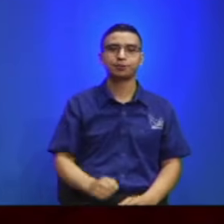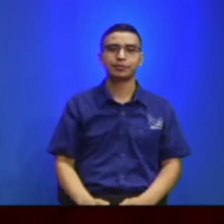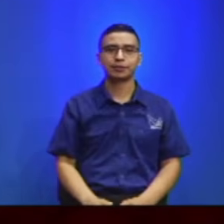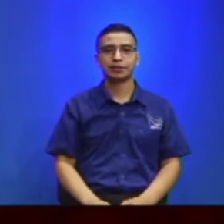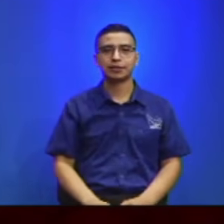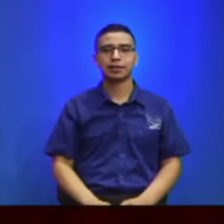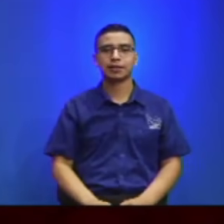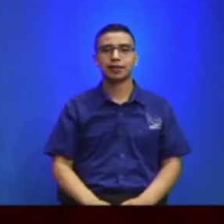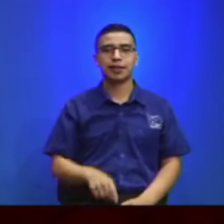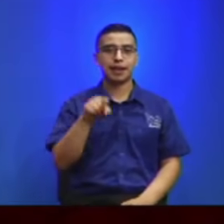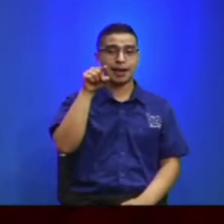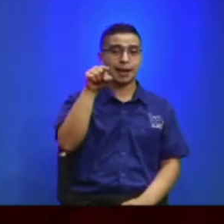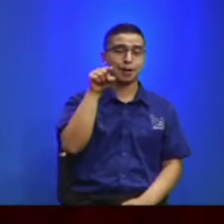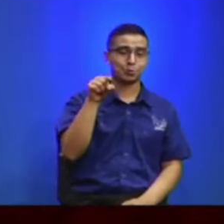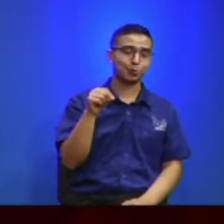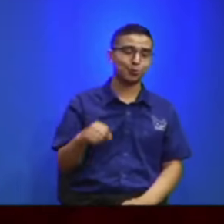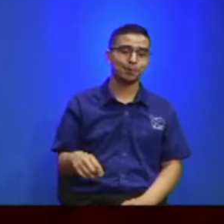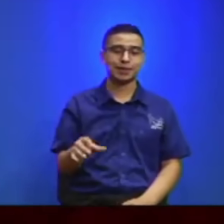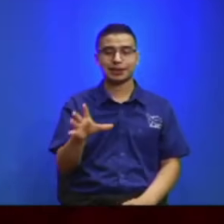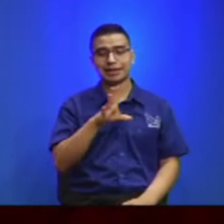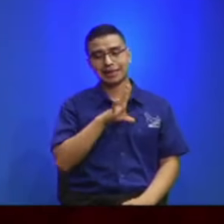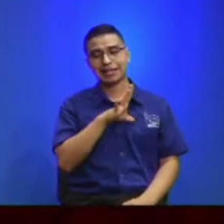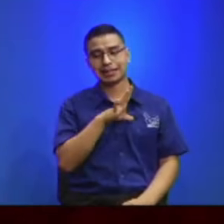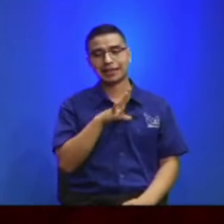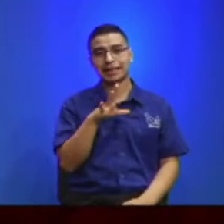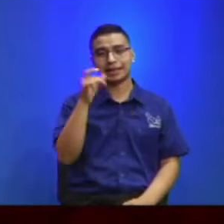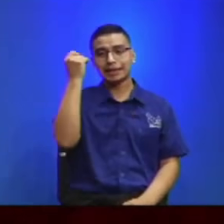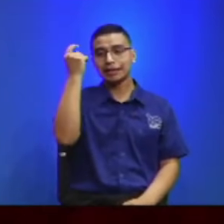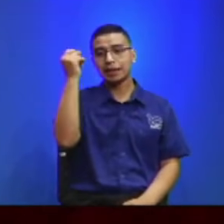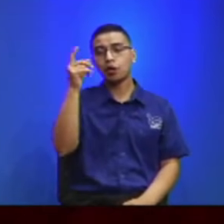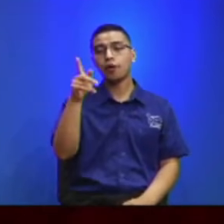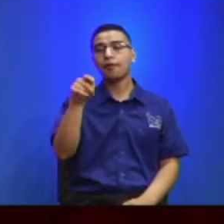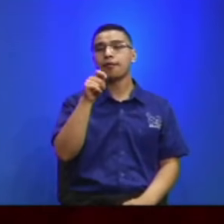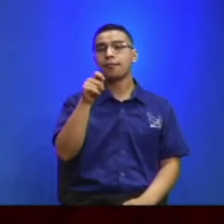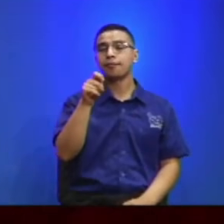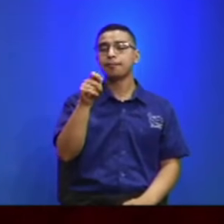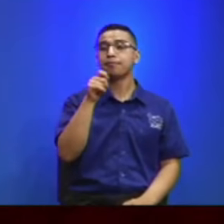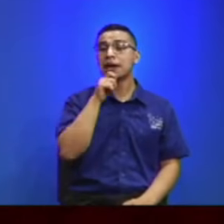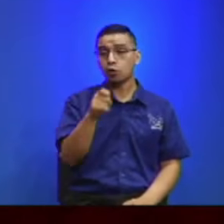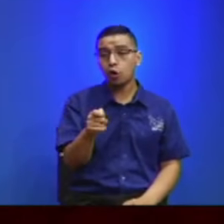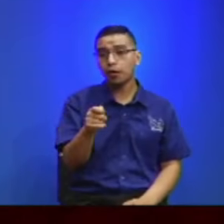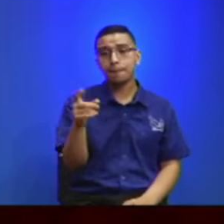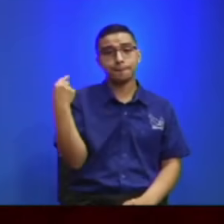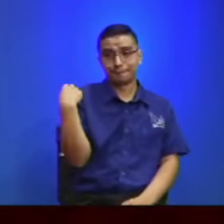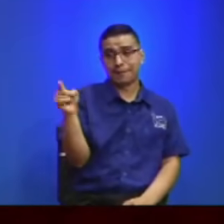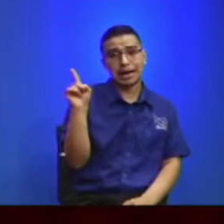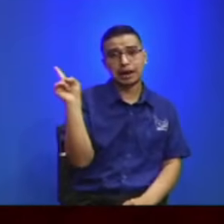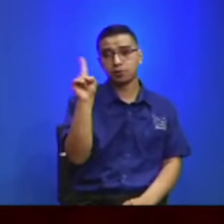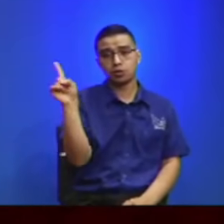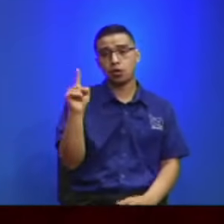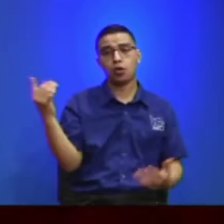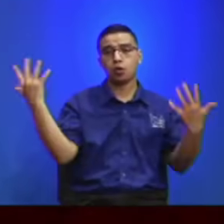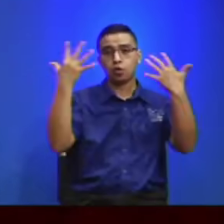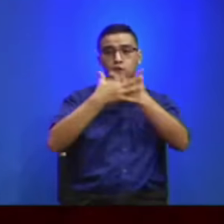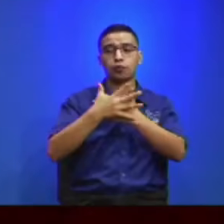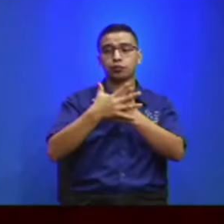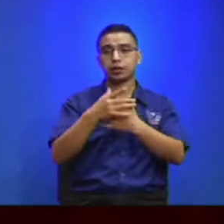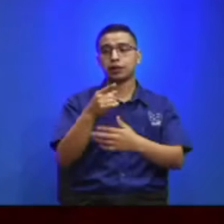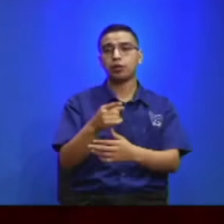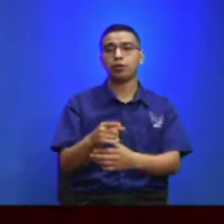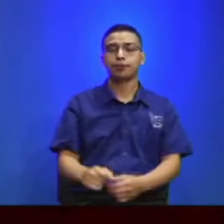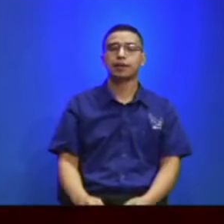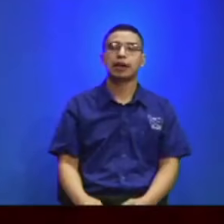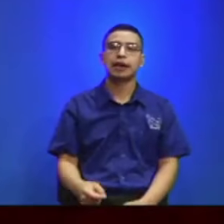como un collage de placeres pero uno es del hombre y el otro de dios ni hablando de tus propios asuntos entonces